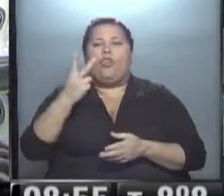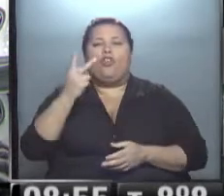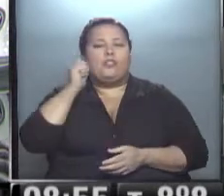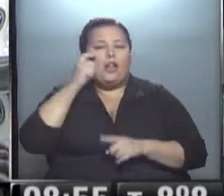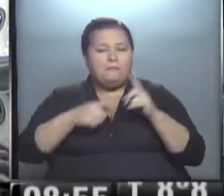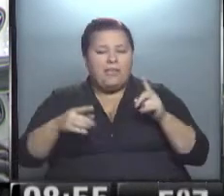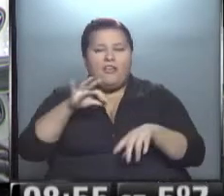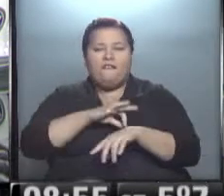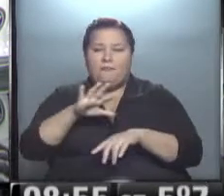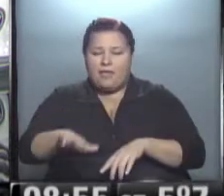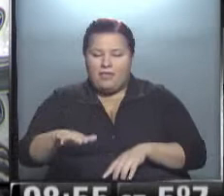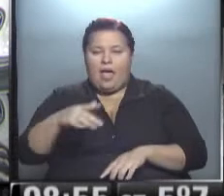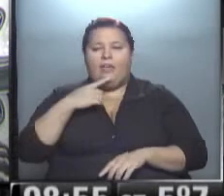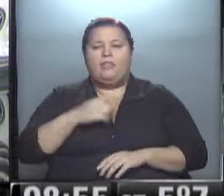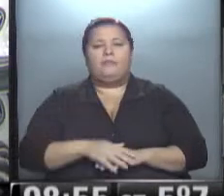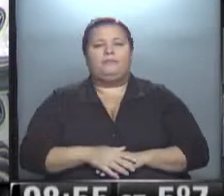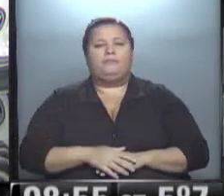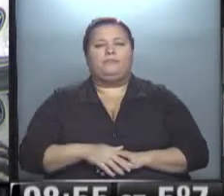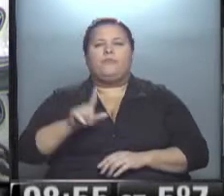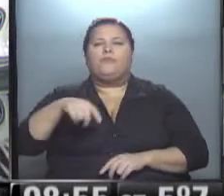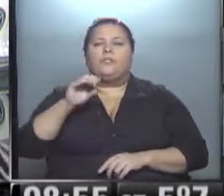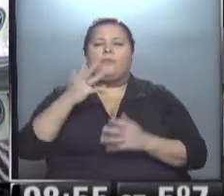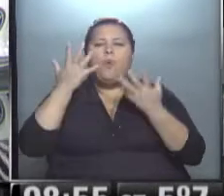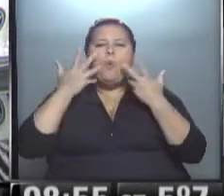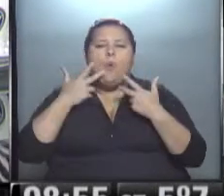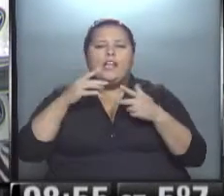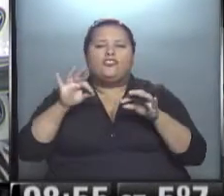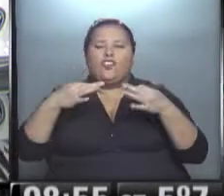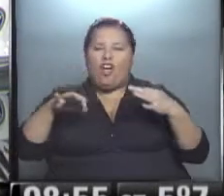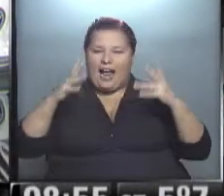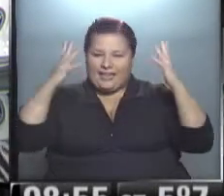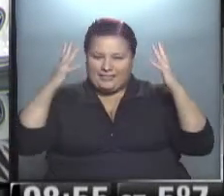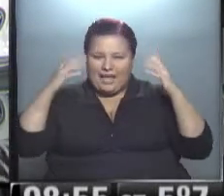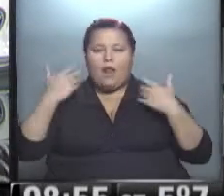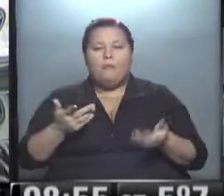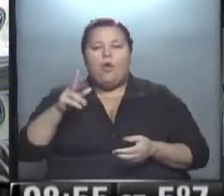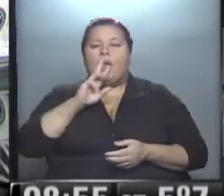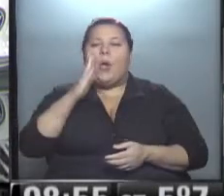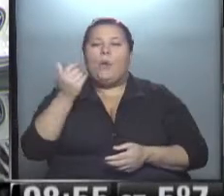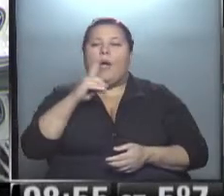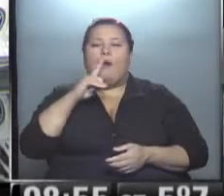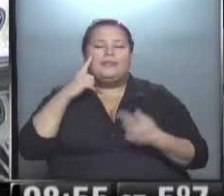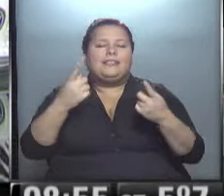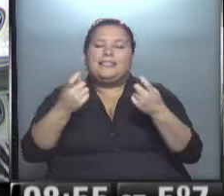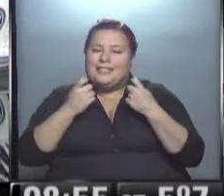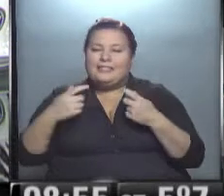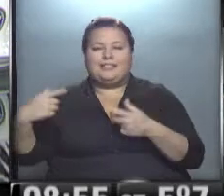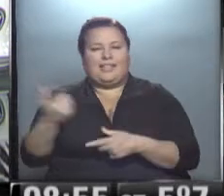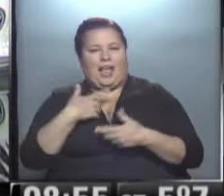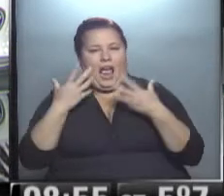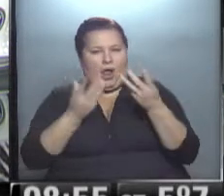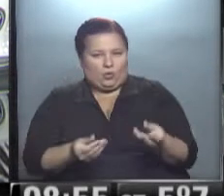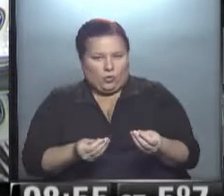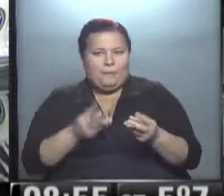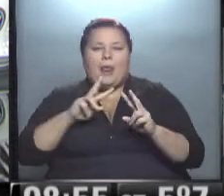2 años y medio, tiene una enfermedad que se la conoce como huesos de cristal. Por eso Bauti y su familia necesitan de nuestra solidaridad